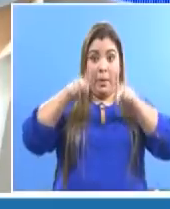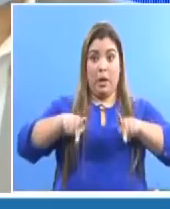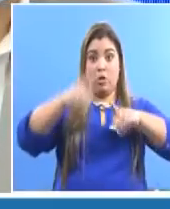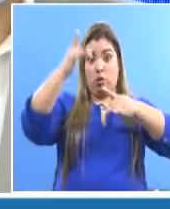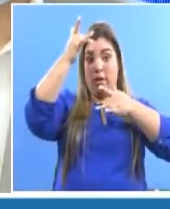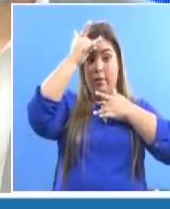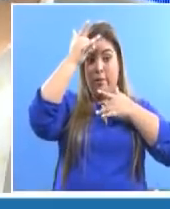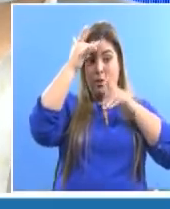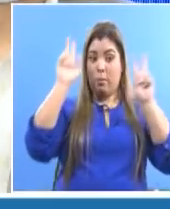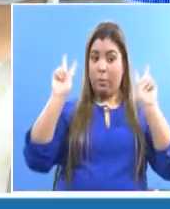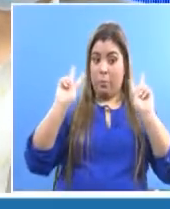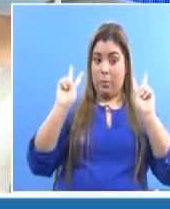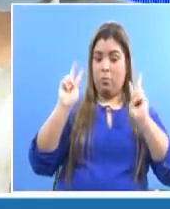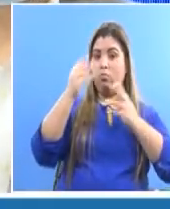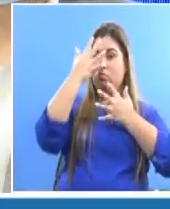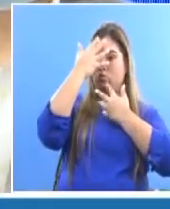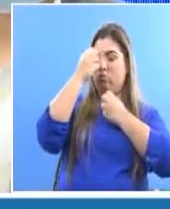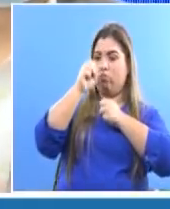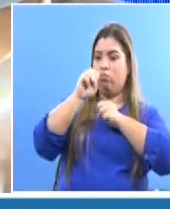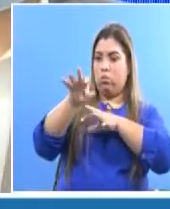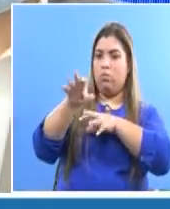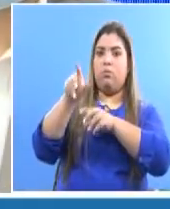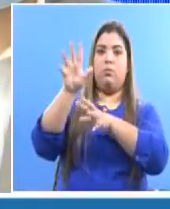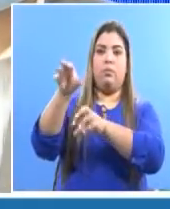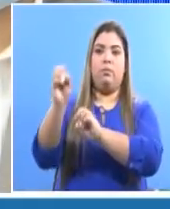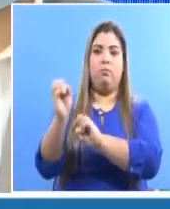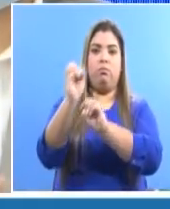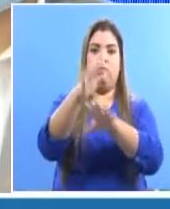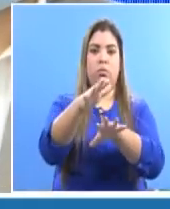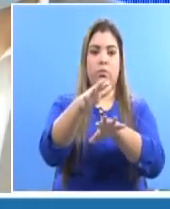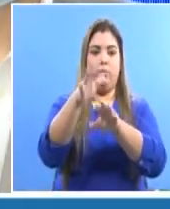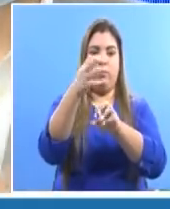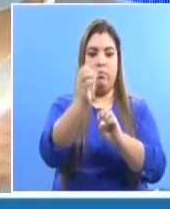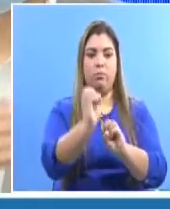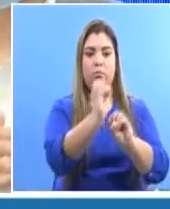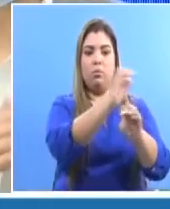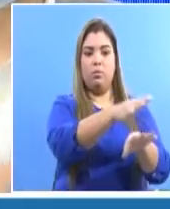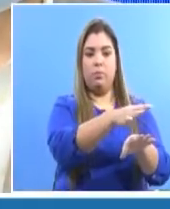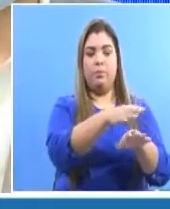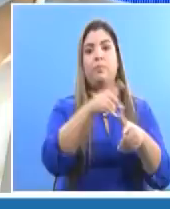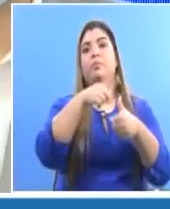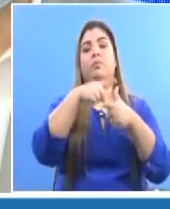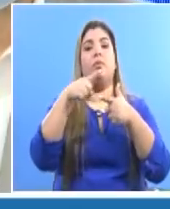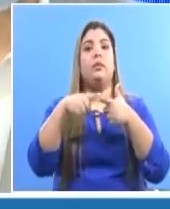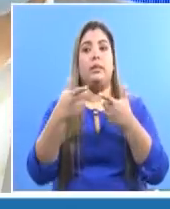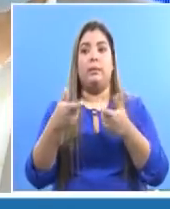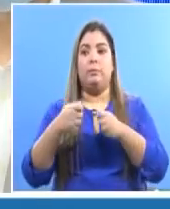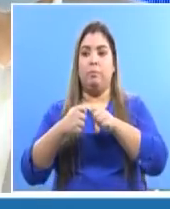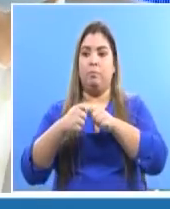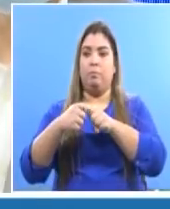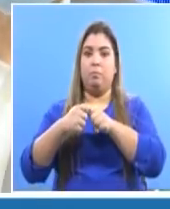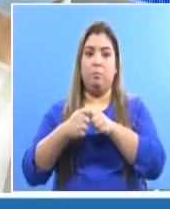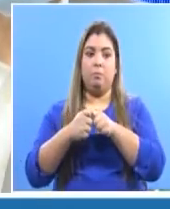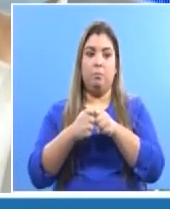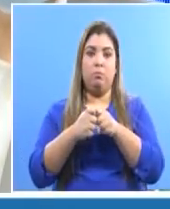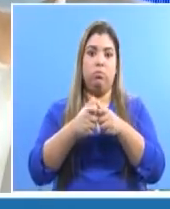está contagiada, en promedio ya no puede transmitirle a otras y permite que el crecimiento